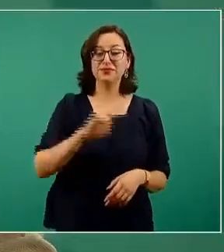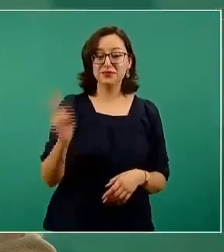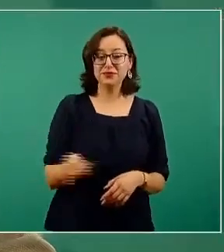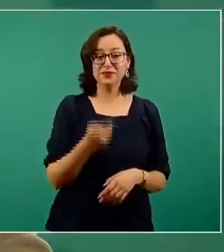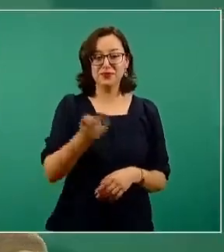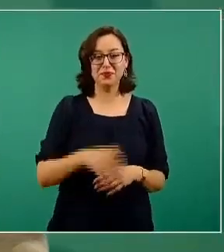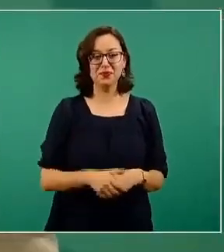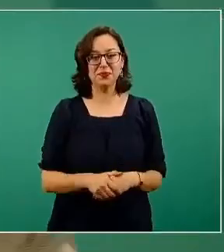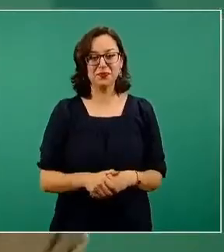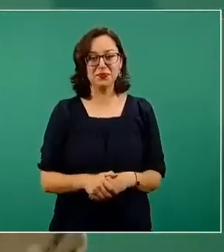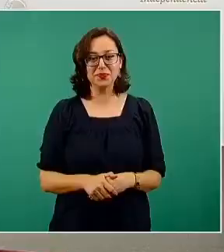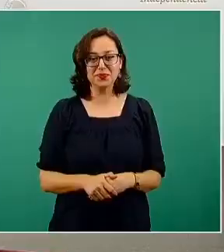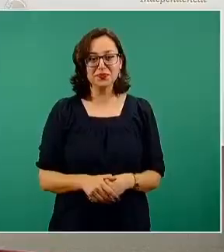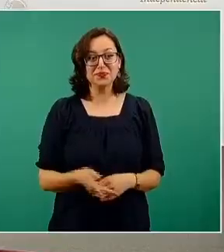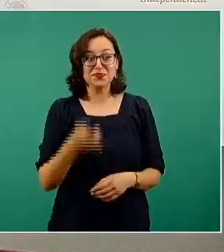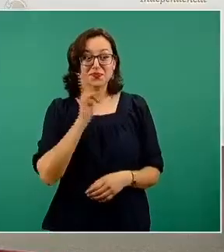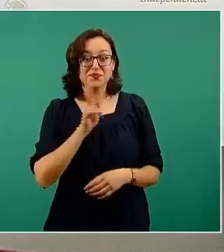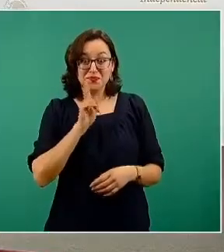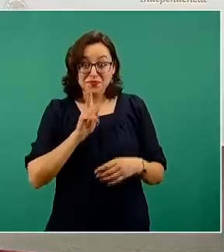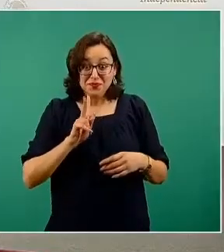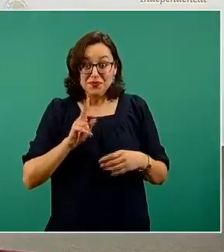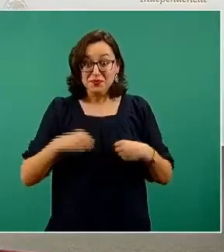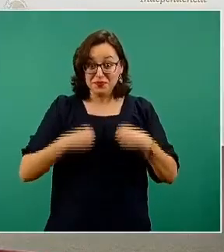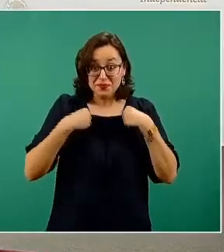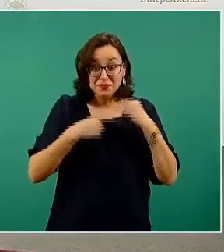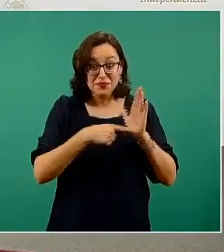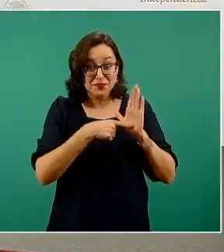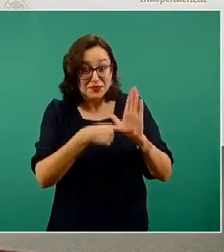No creo que sea necesario una prueba de vida.